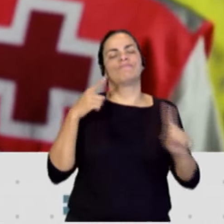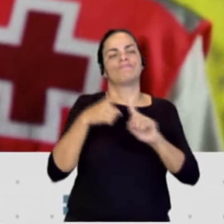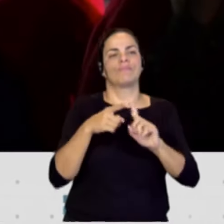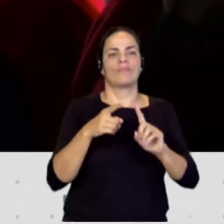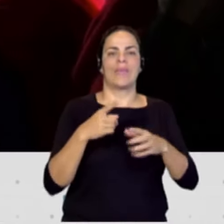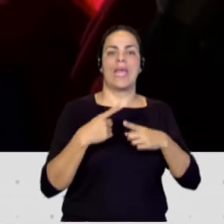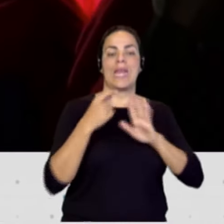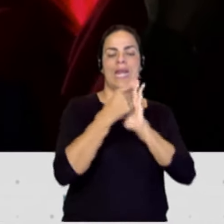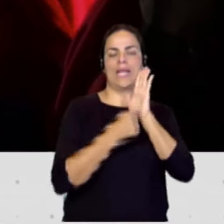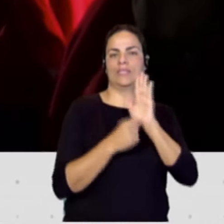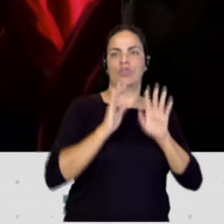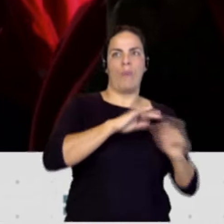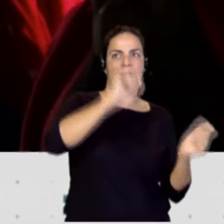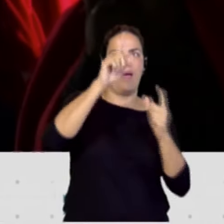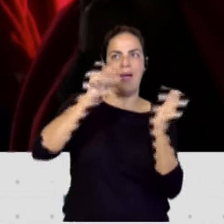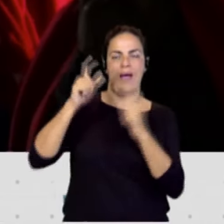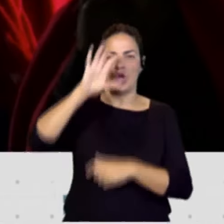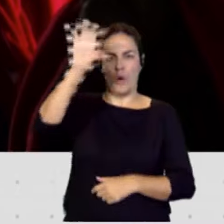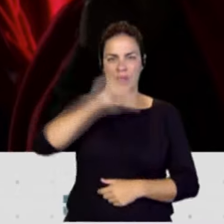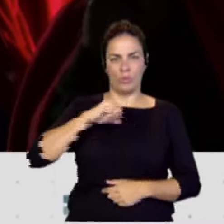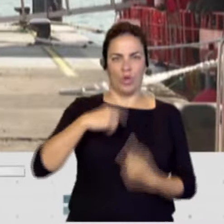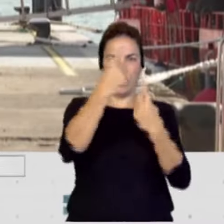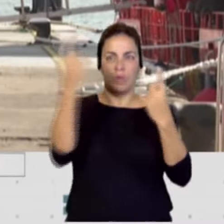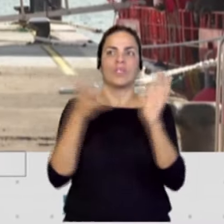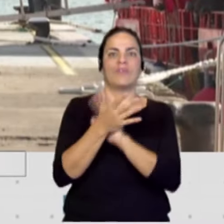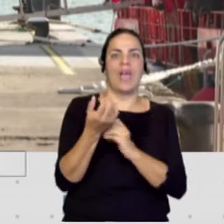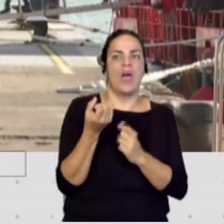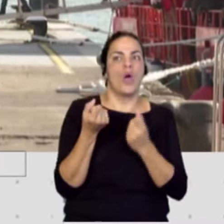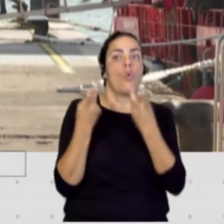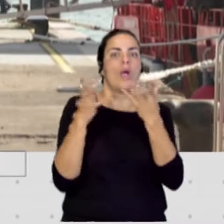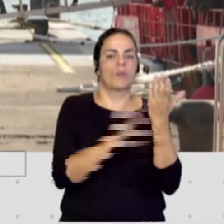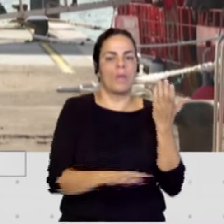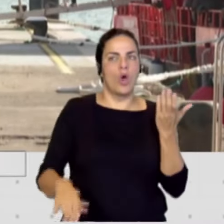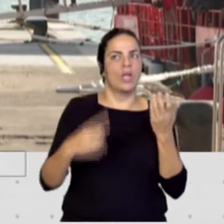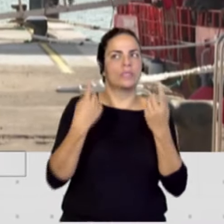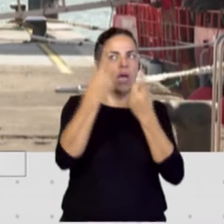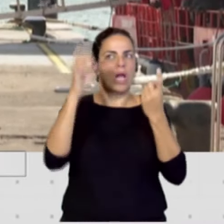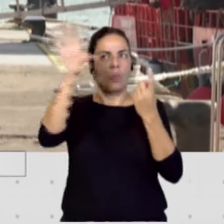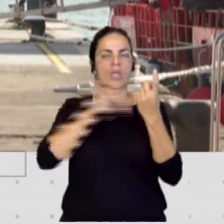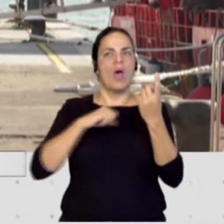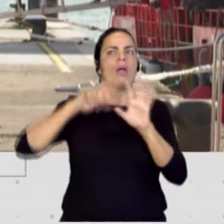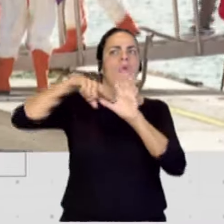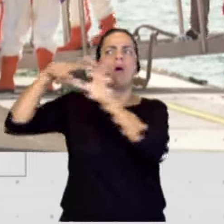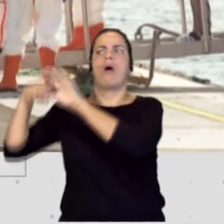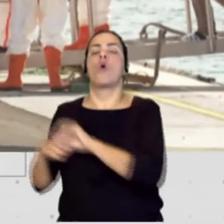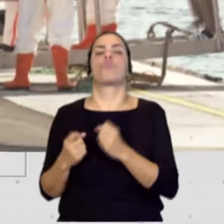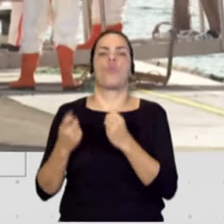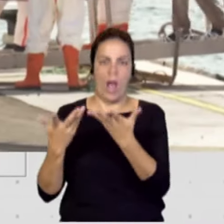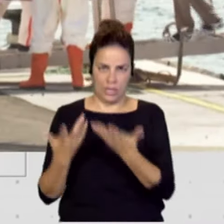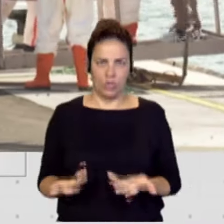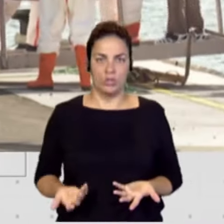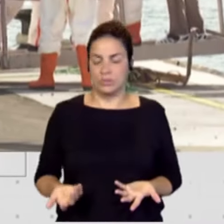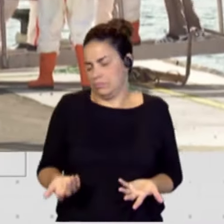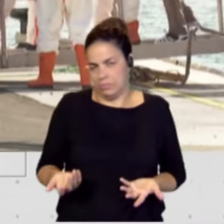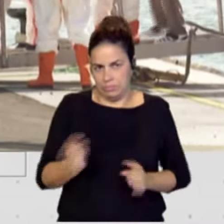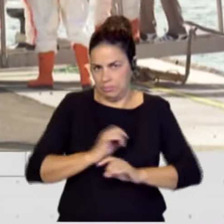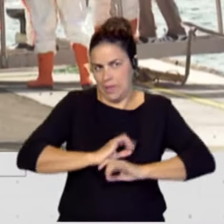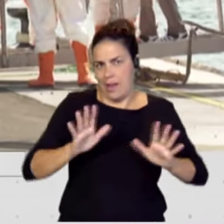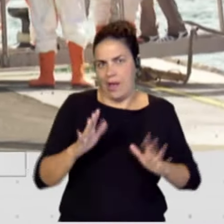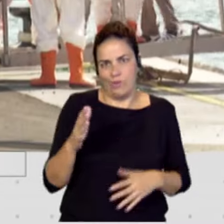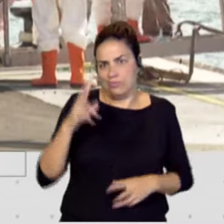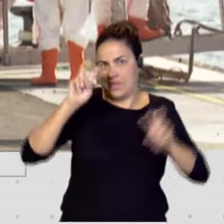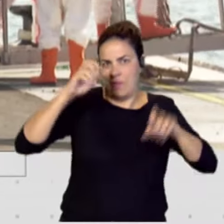por cada comunidad Los cupos el número de menores que cada comunidad puede acoger y Es evidente que es una cuestión importante por